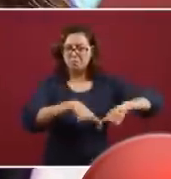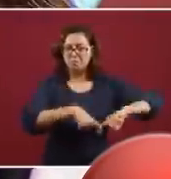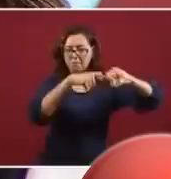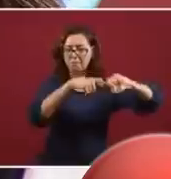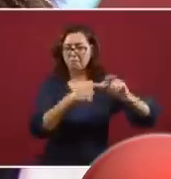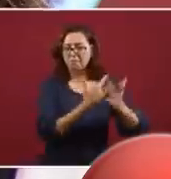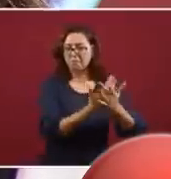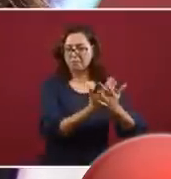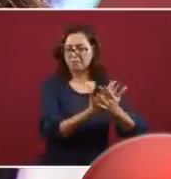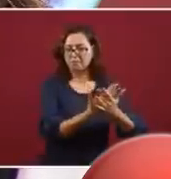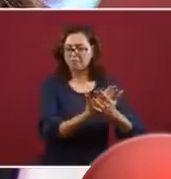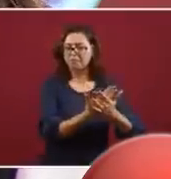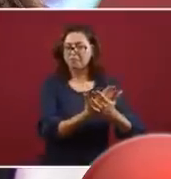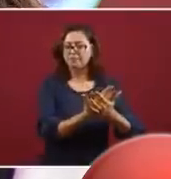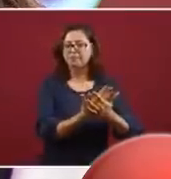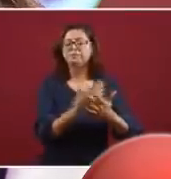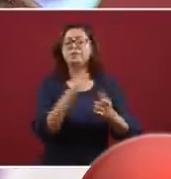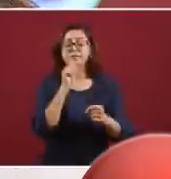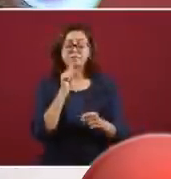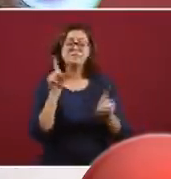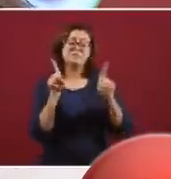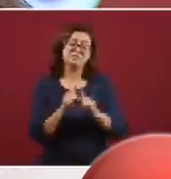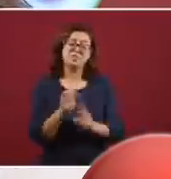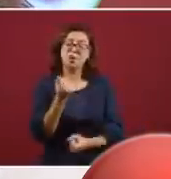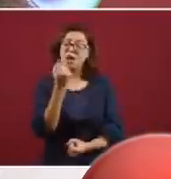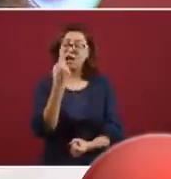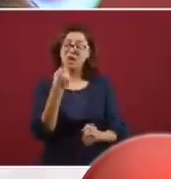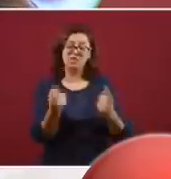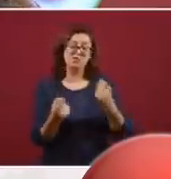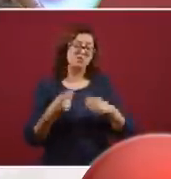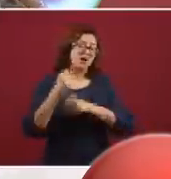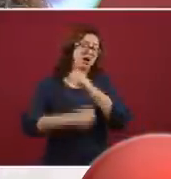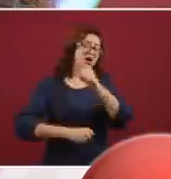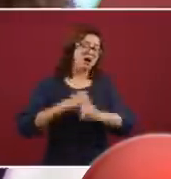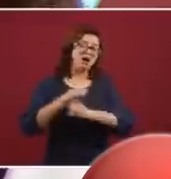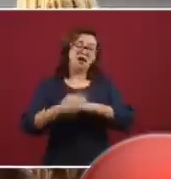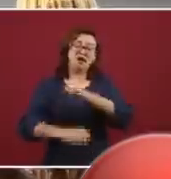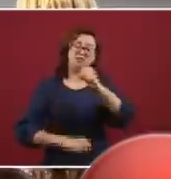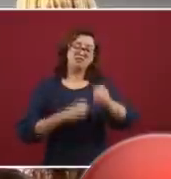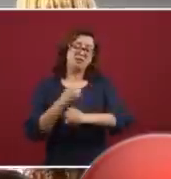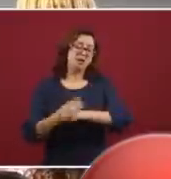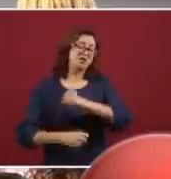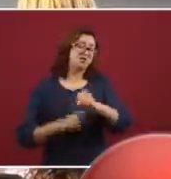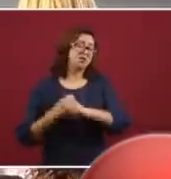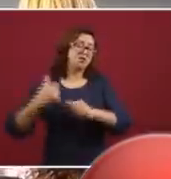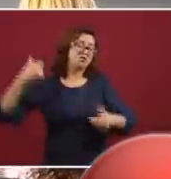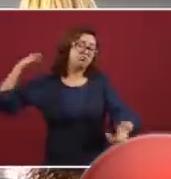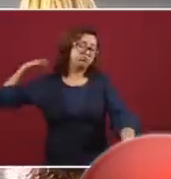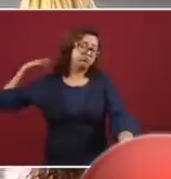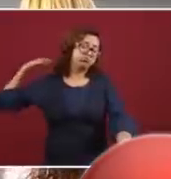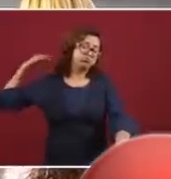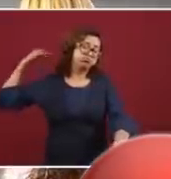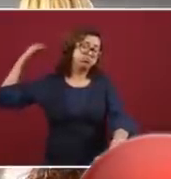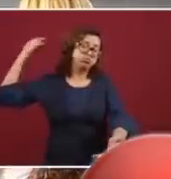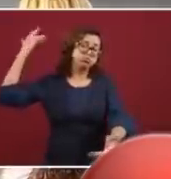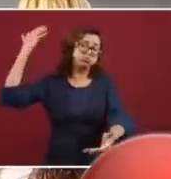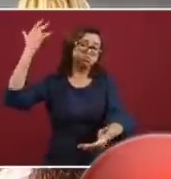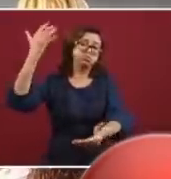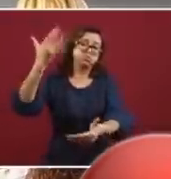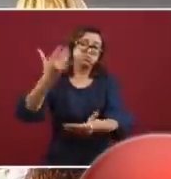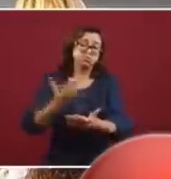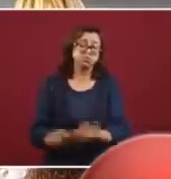son casos que vienen colgados de la cartera, algunos de hace mucho tiempo, de transacciones o auditorías viejas.